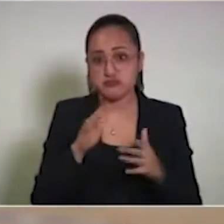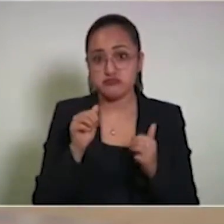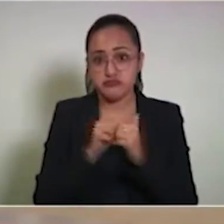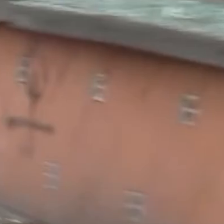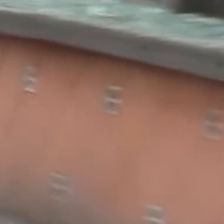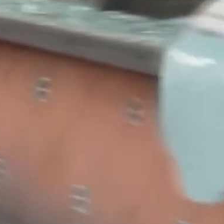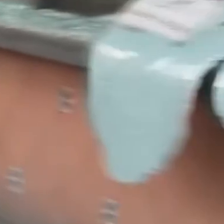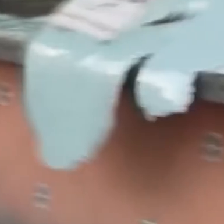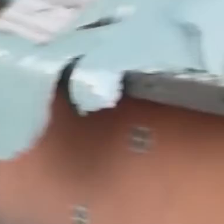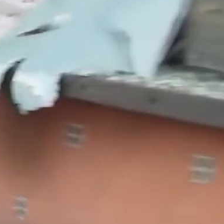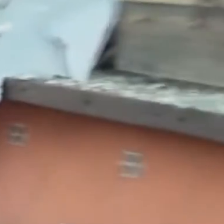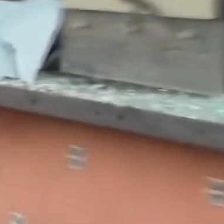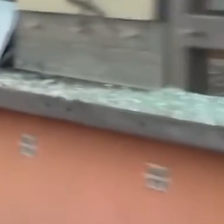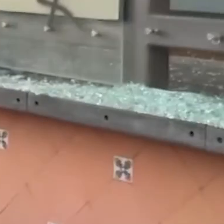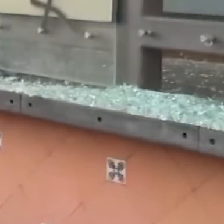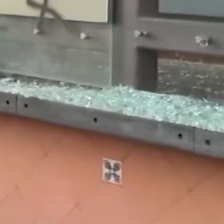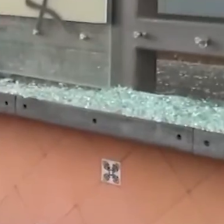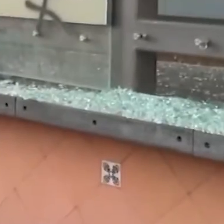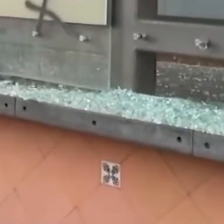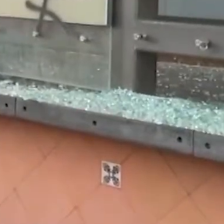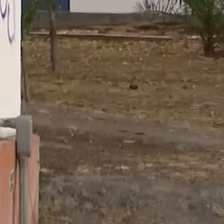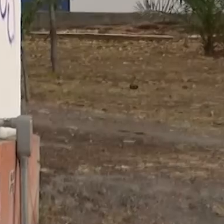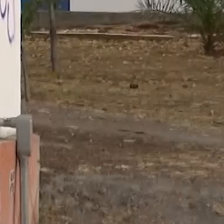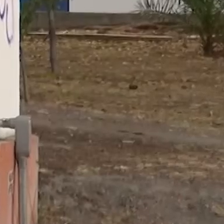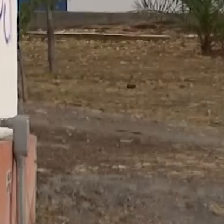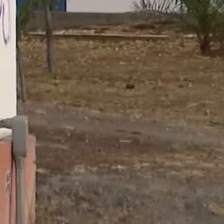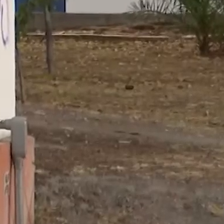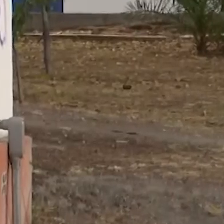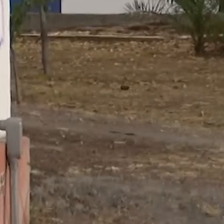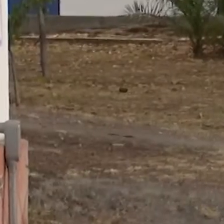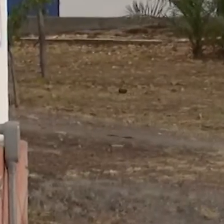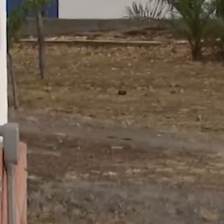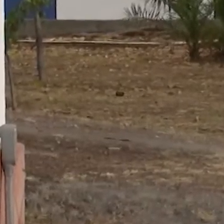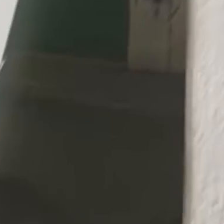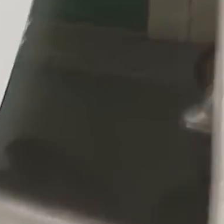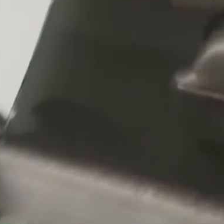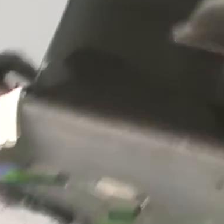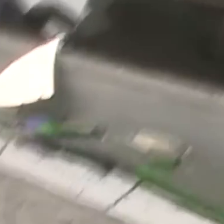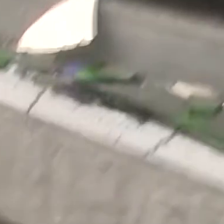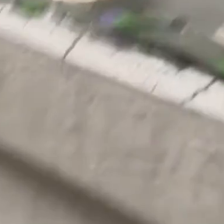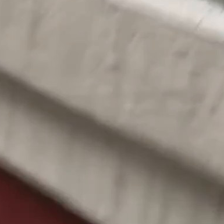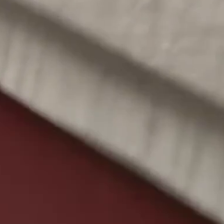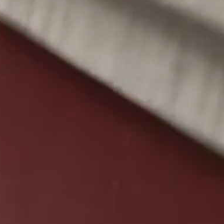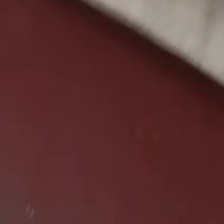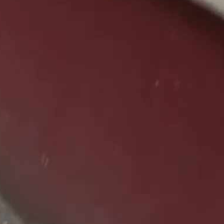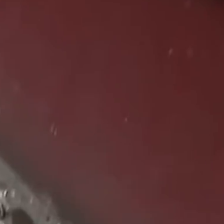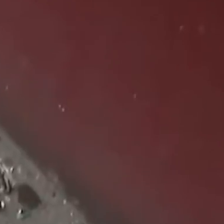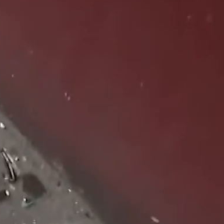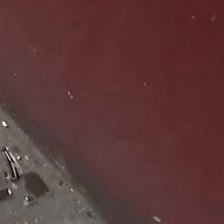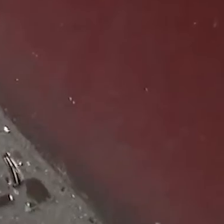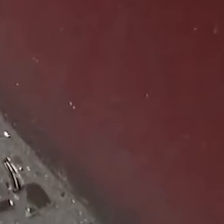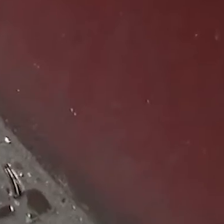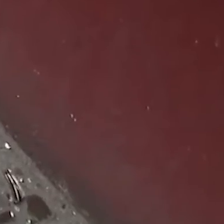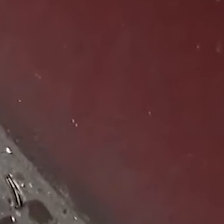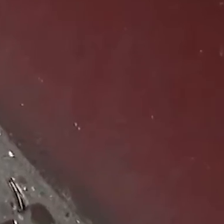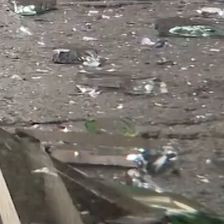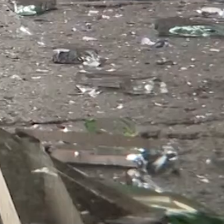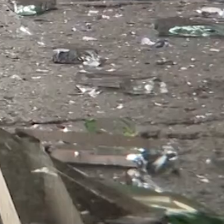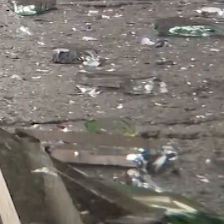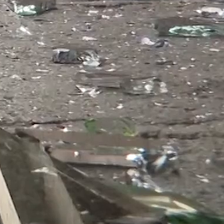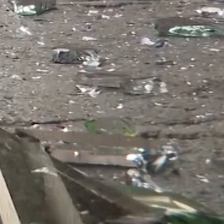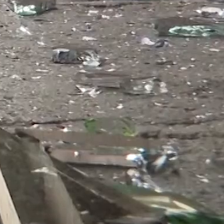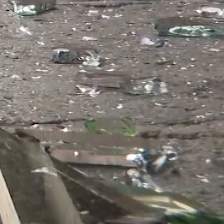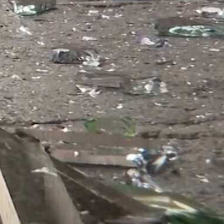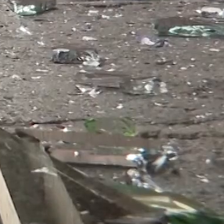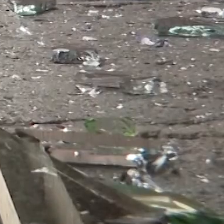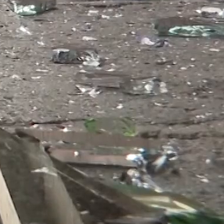capucha. El gobernador refirió que en Puebla se devolverá la paz y la convivencia sana entre todos los segmentos sociales. Reiteró que su